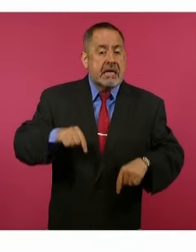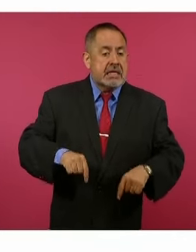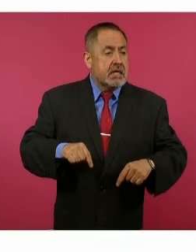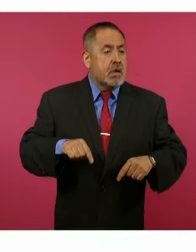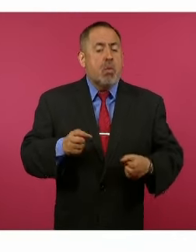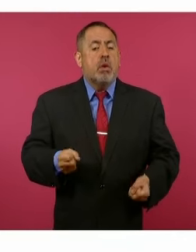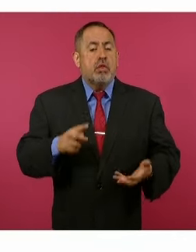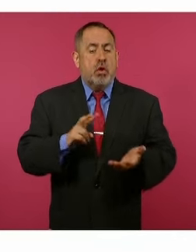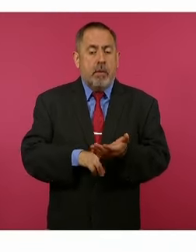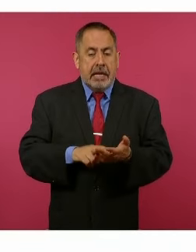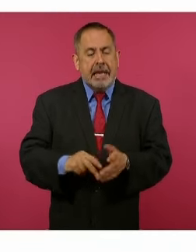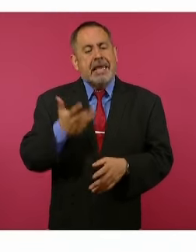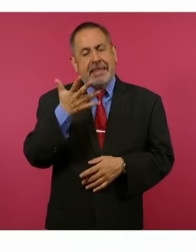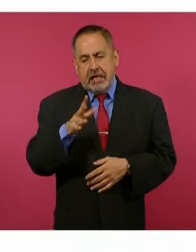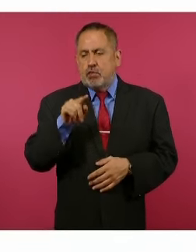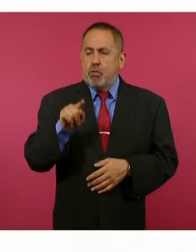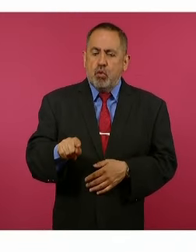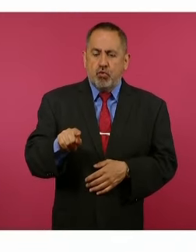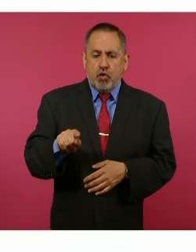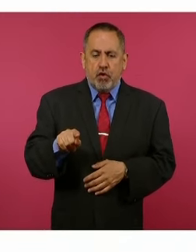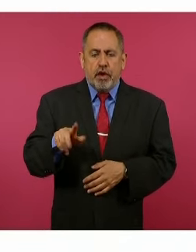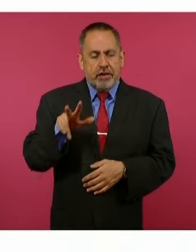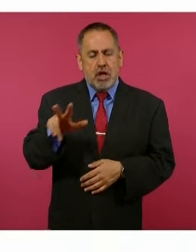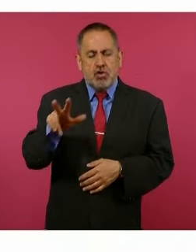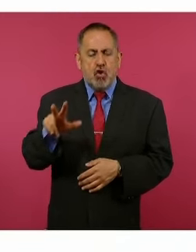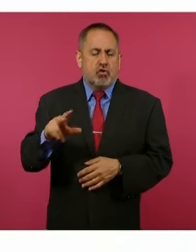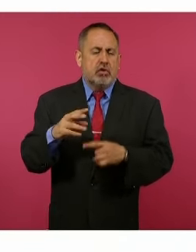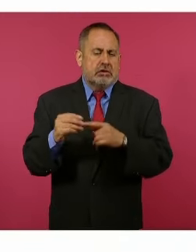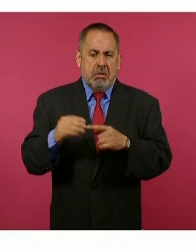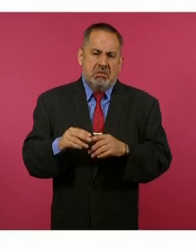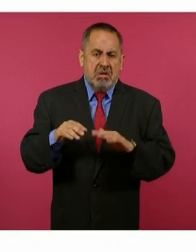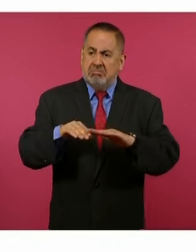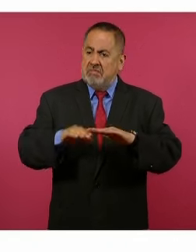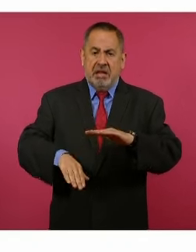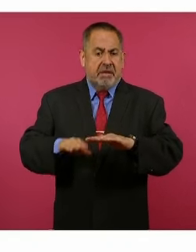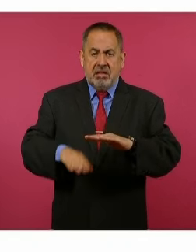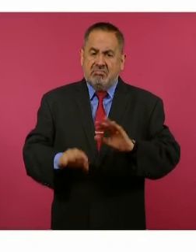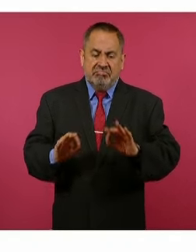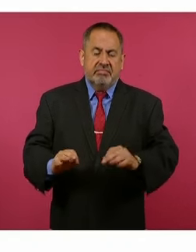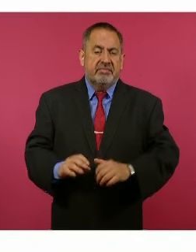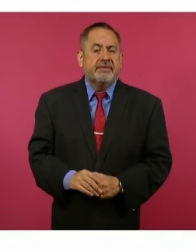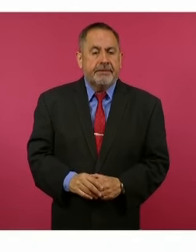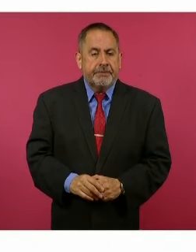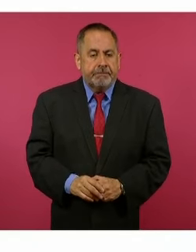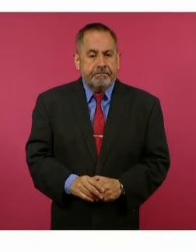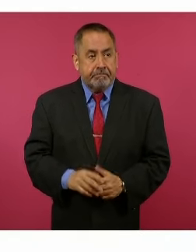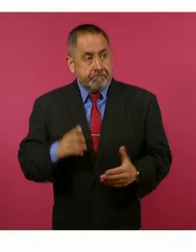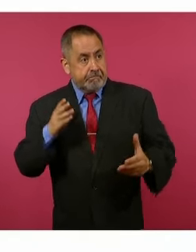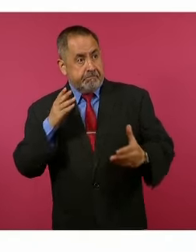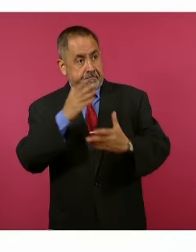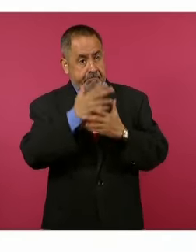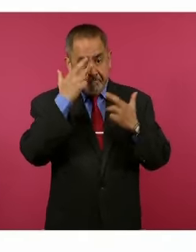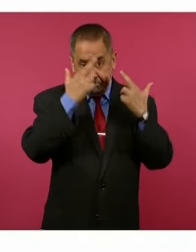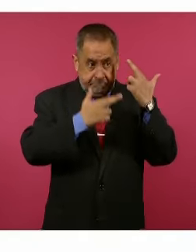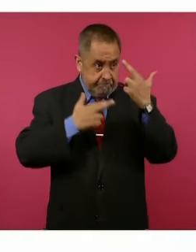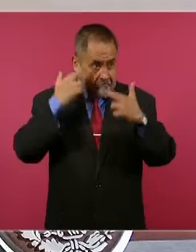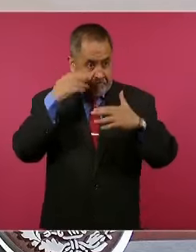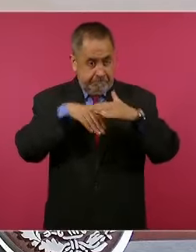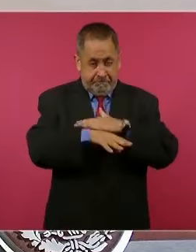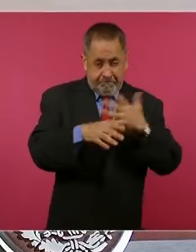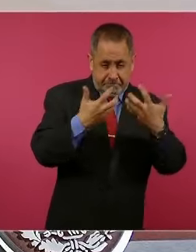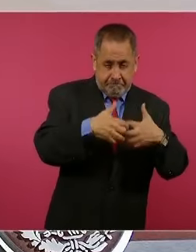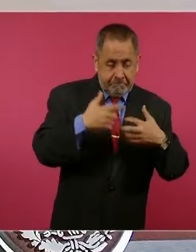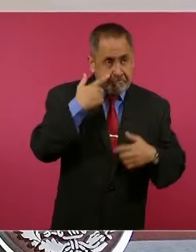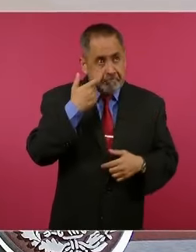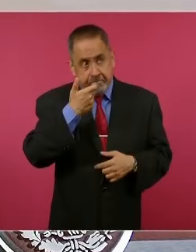nacional en 10 p con1 en el tema de las verificaciones de gas LP en cuanto al